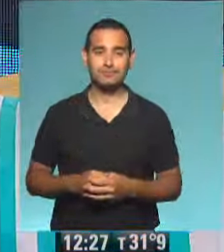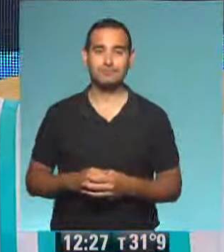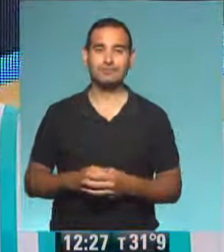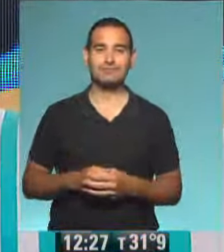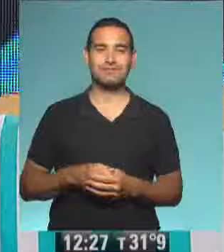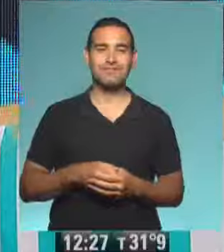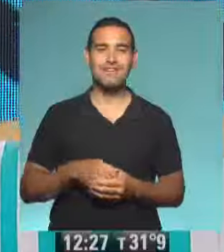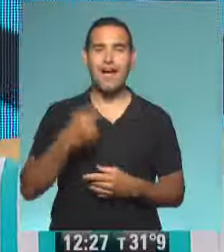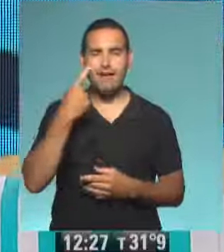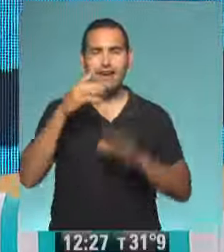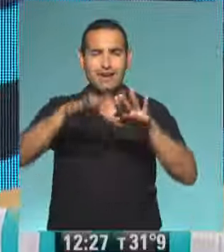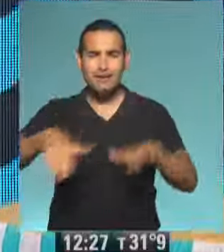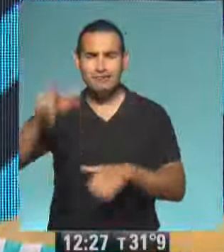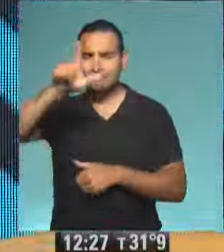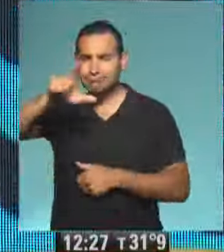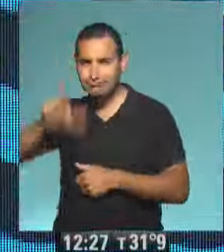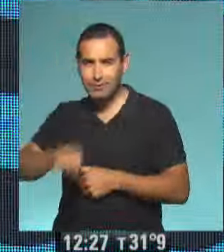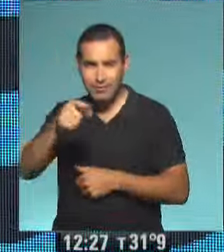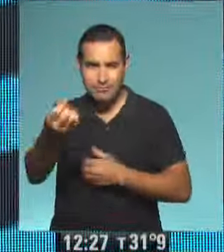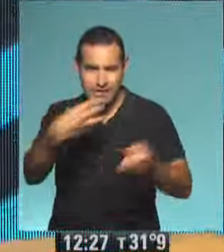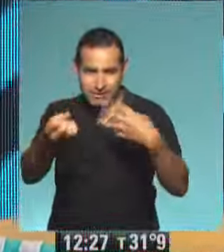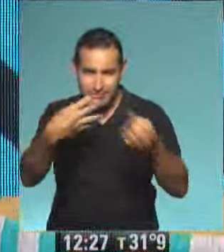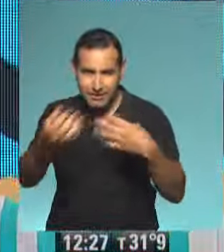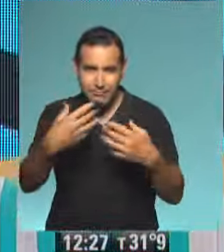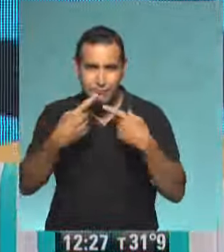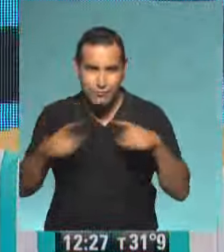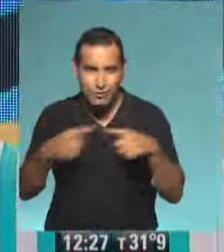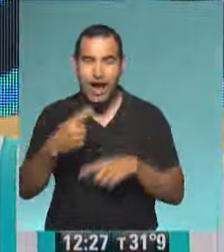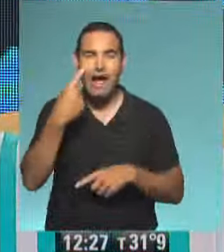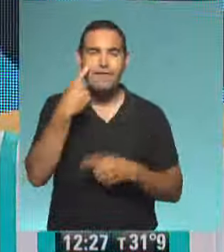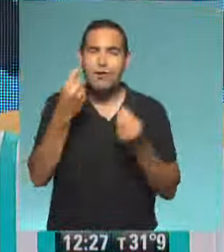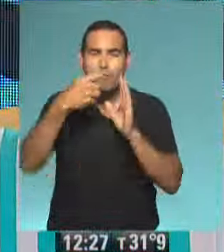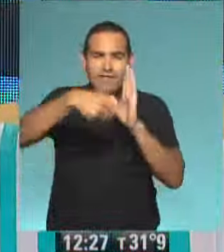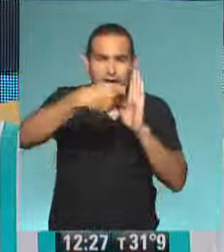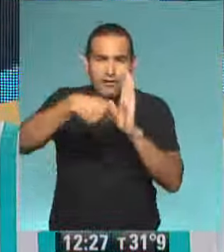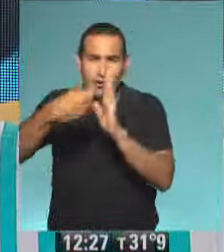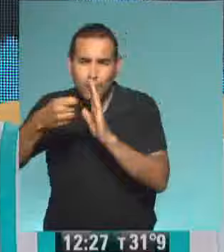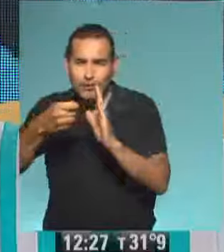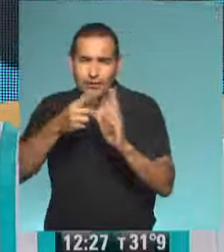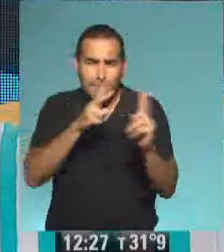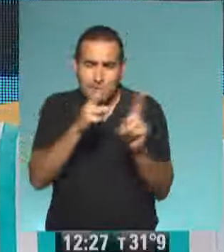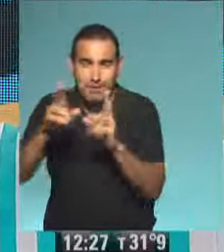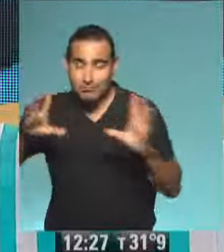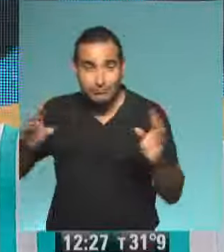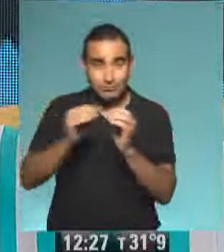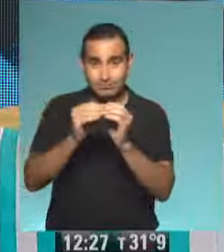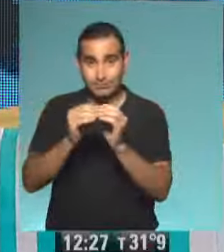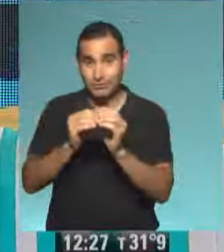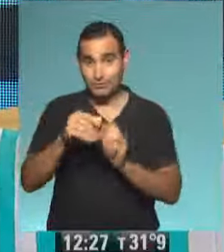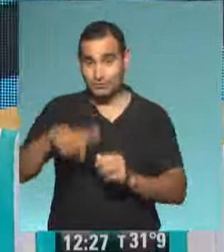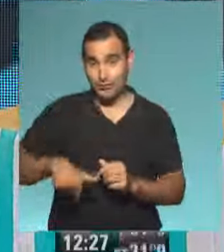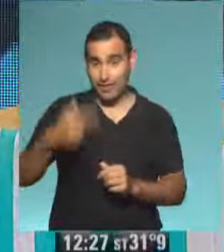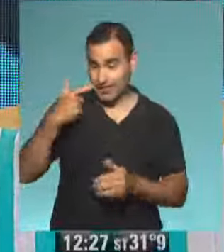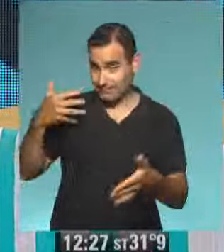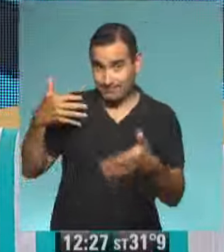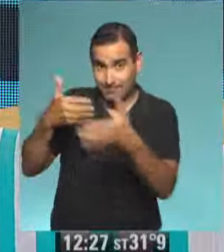todos los chicos y chicas del país que nos mandaron los ritmos. Que materialicen esos videos que hemos estado pidiendo durante todos estos